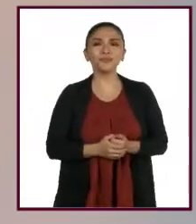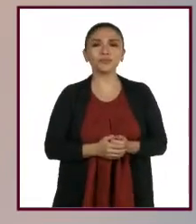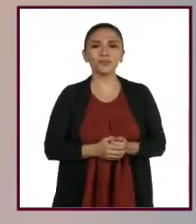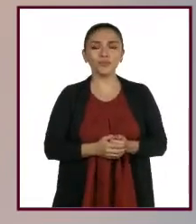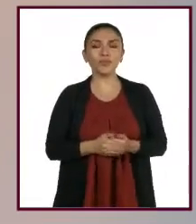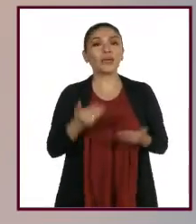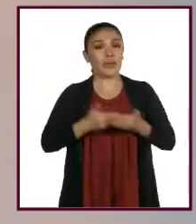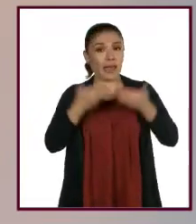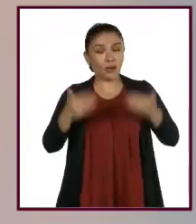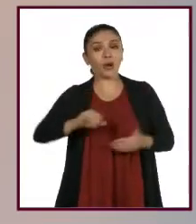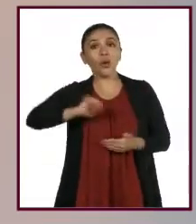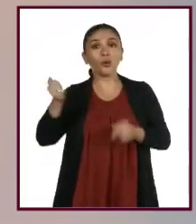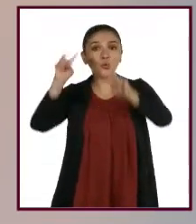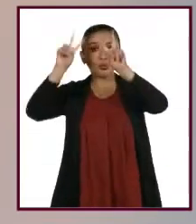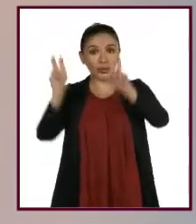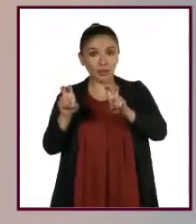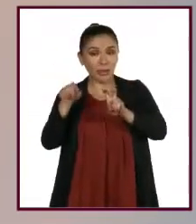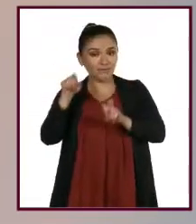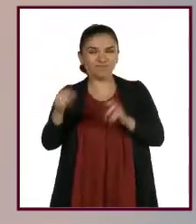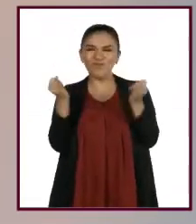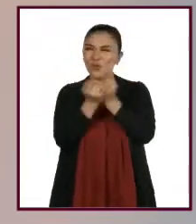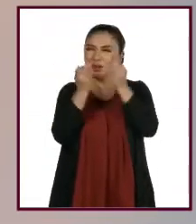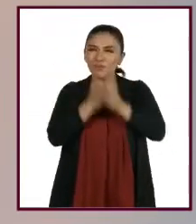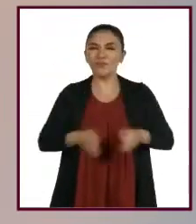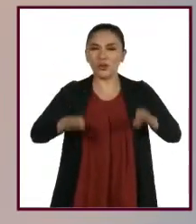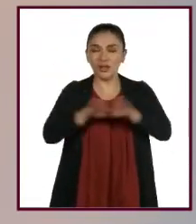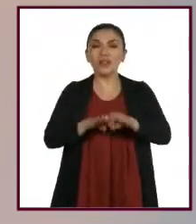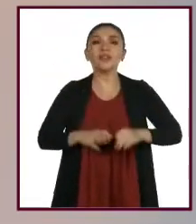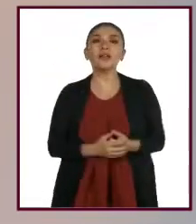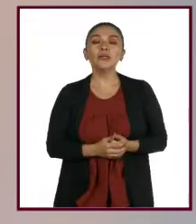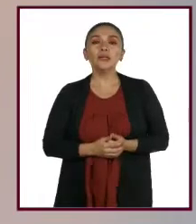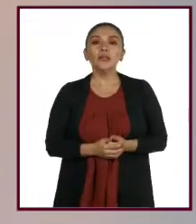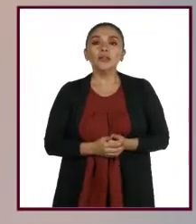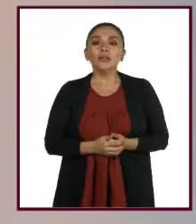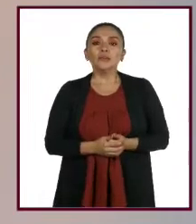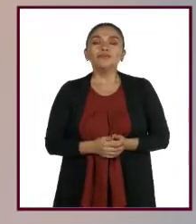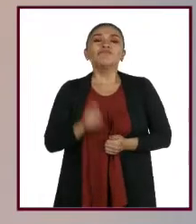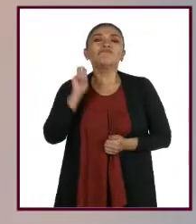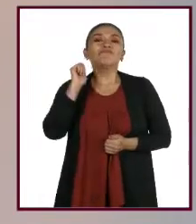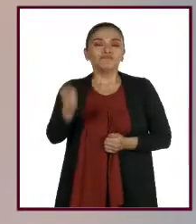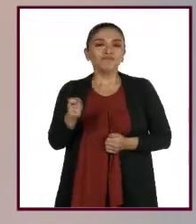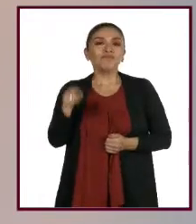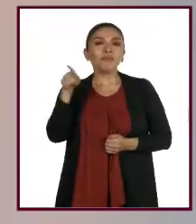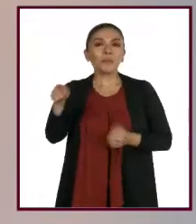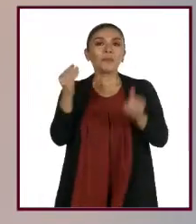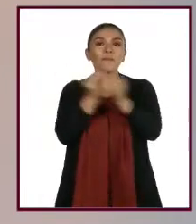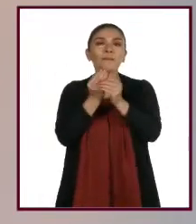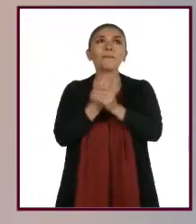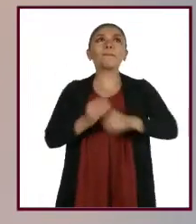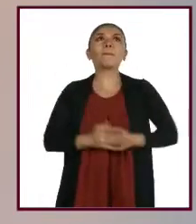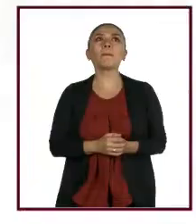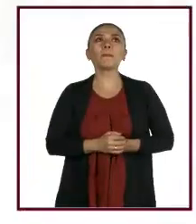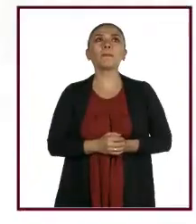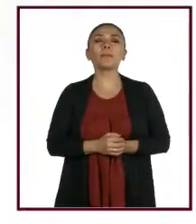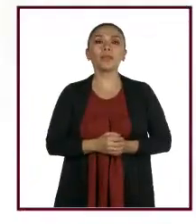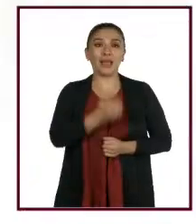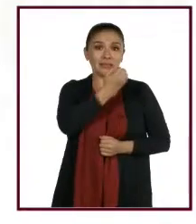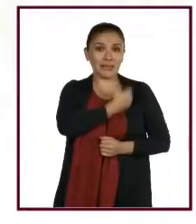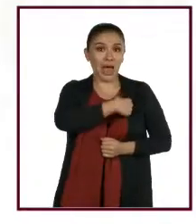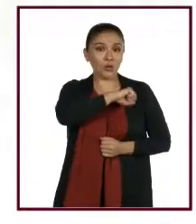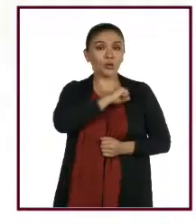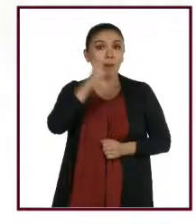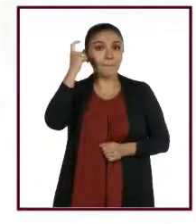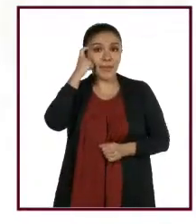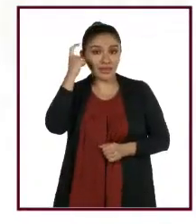Vamos a tocar un tema muy importante que tiene que ver la relación de la salud